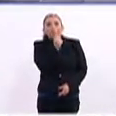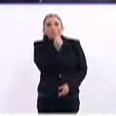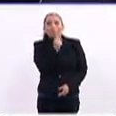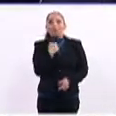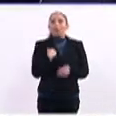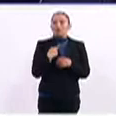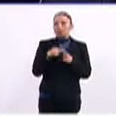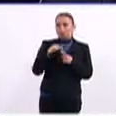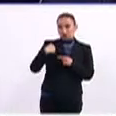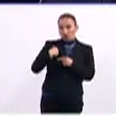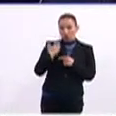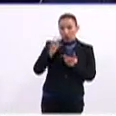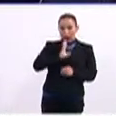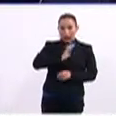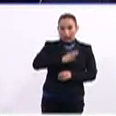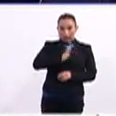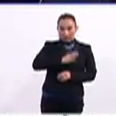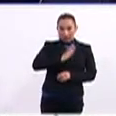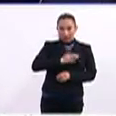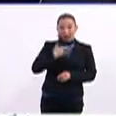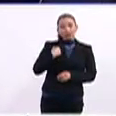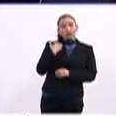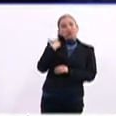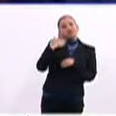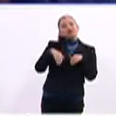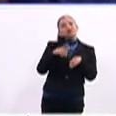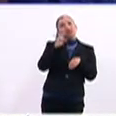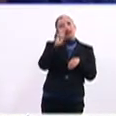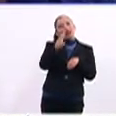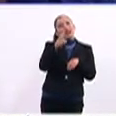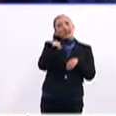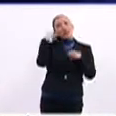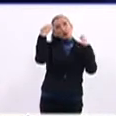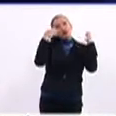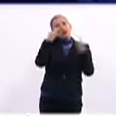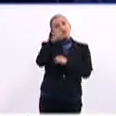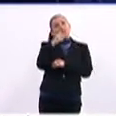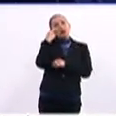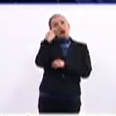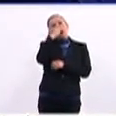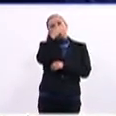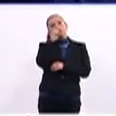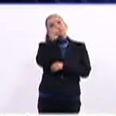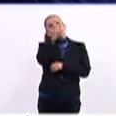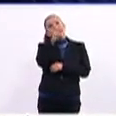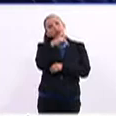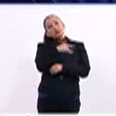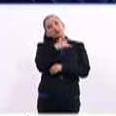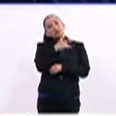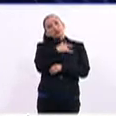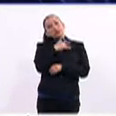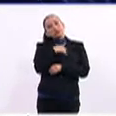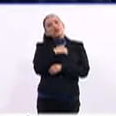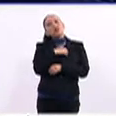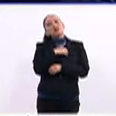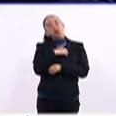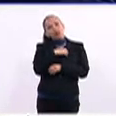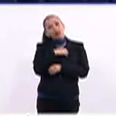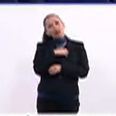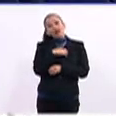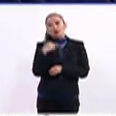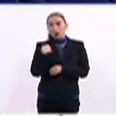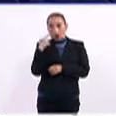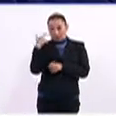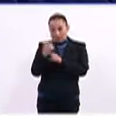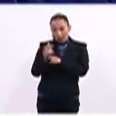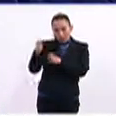Si yo tengo cáncer y entonces voy a ver esta exposición, mis ojos alcanzan a ver y mi sensibilidad también. Y de repente me di